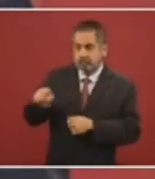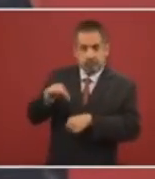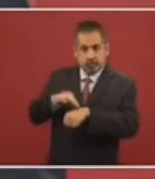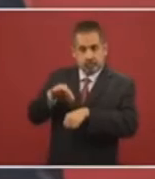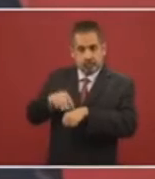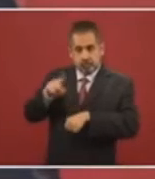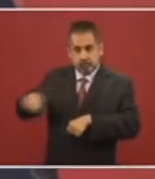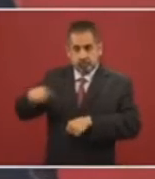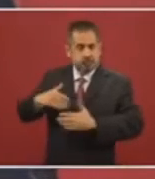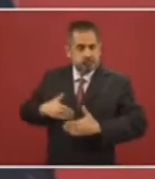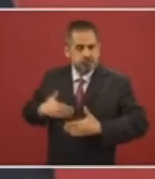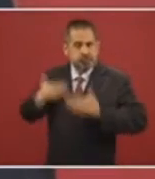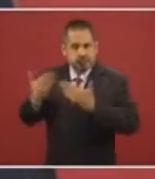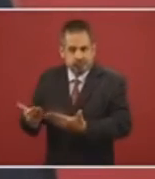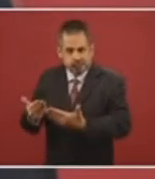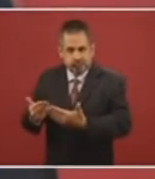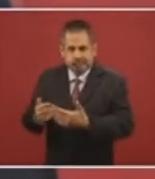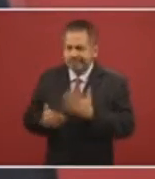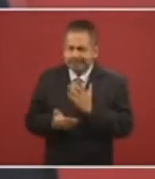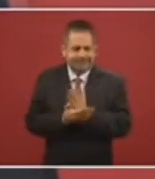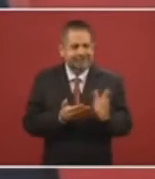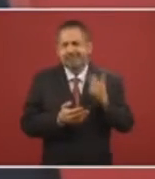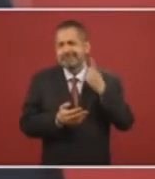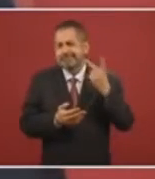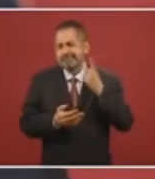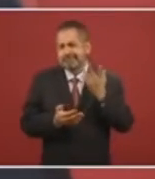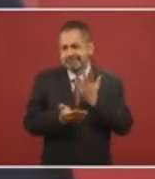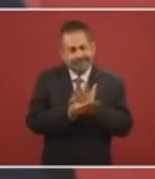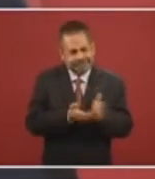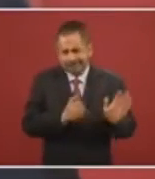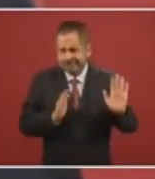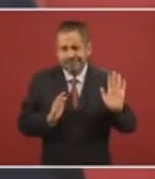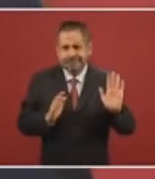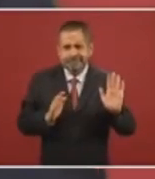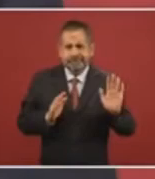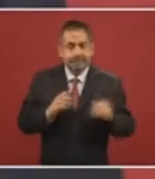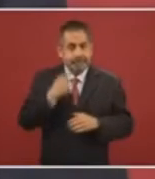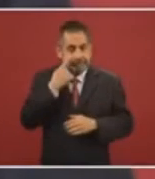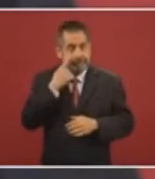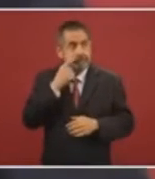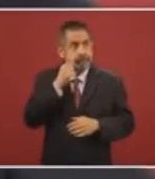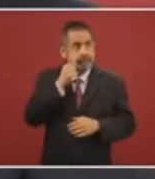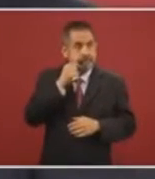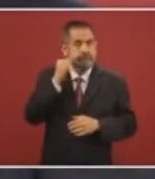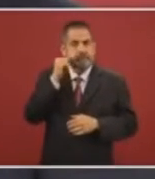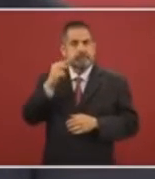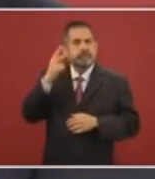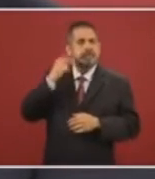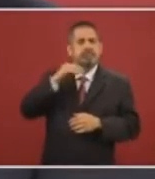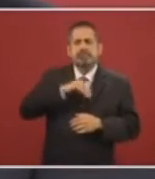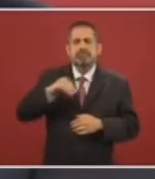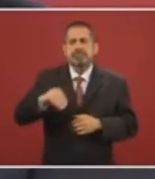no se politice este asunto. Yo terminé una gira en la Costa